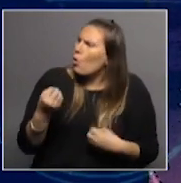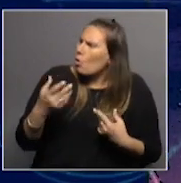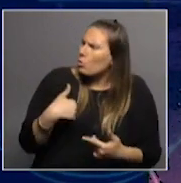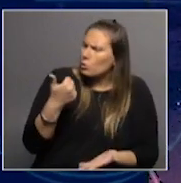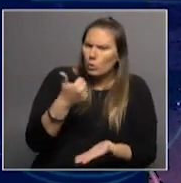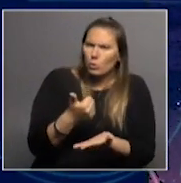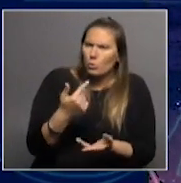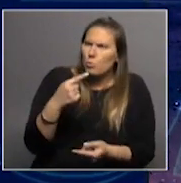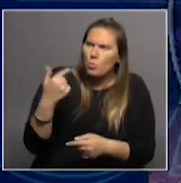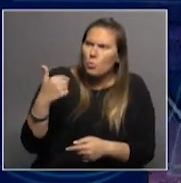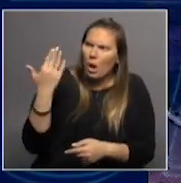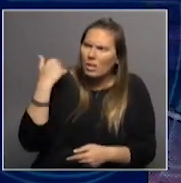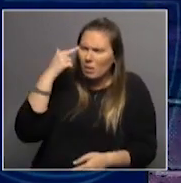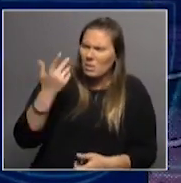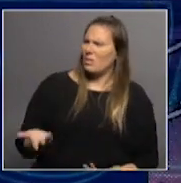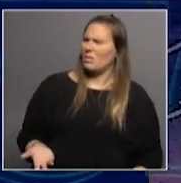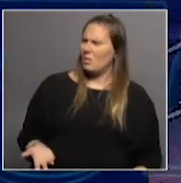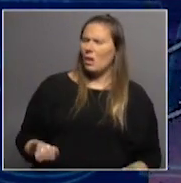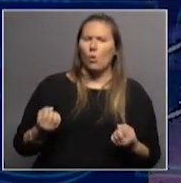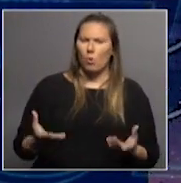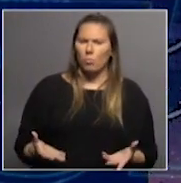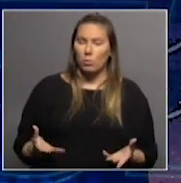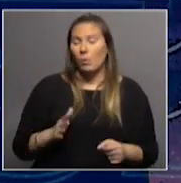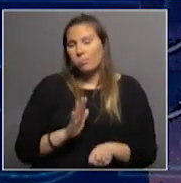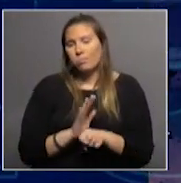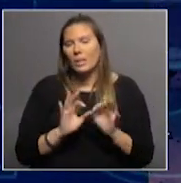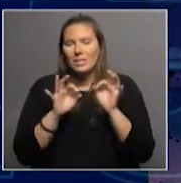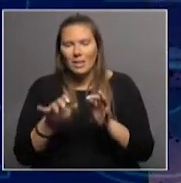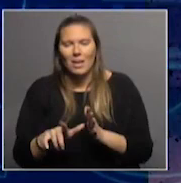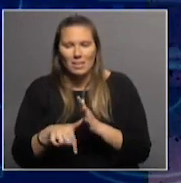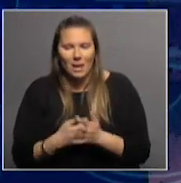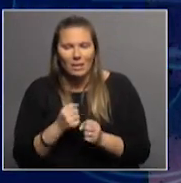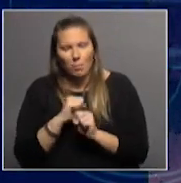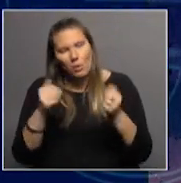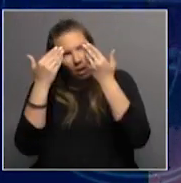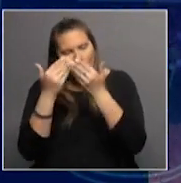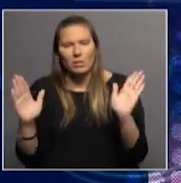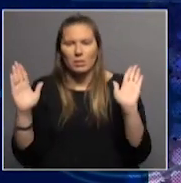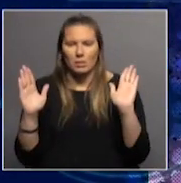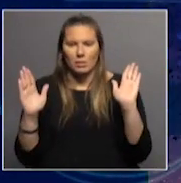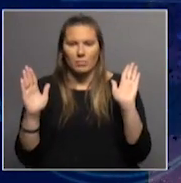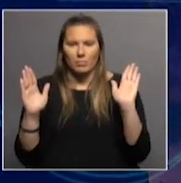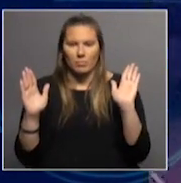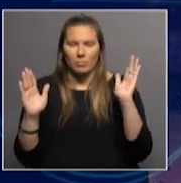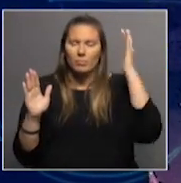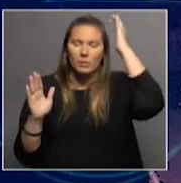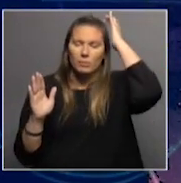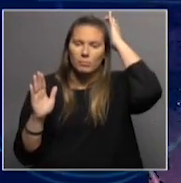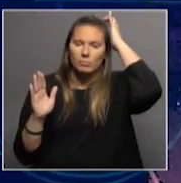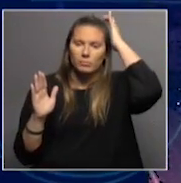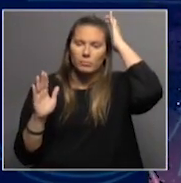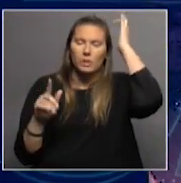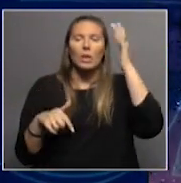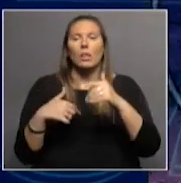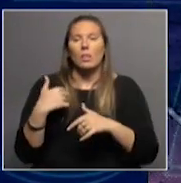esto nunca lo pensé y llegué tarde un poco a esa apertura de ventanas que